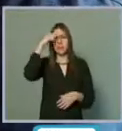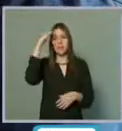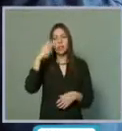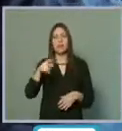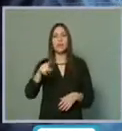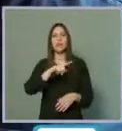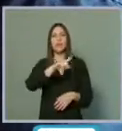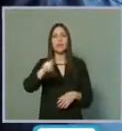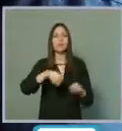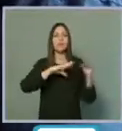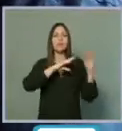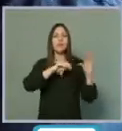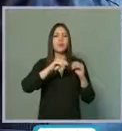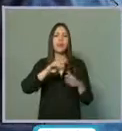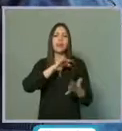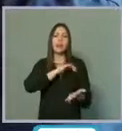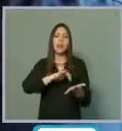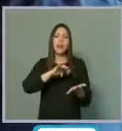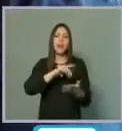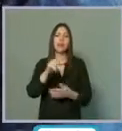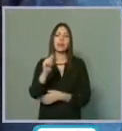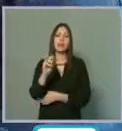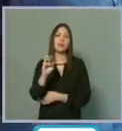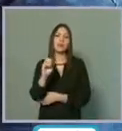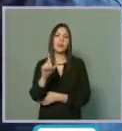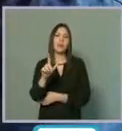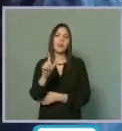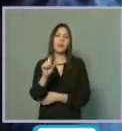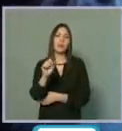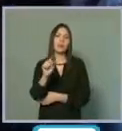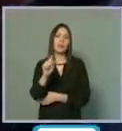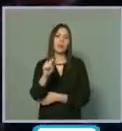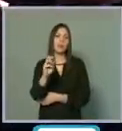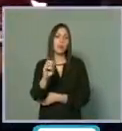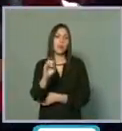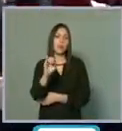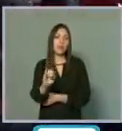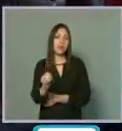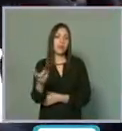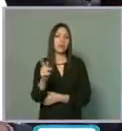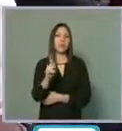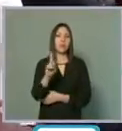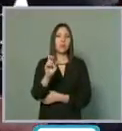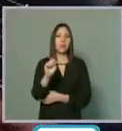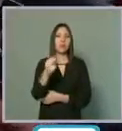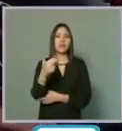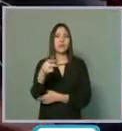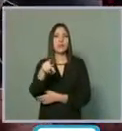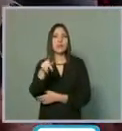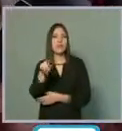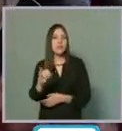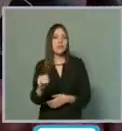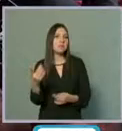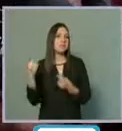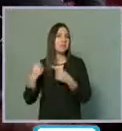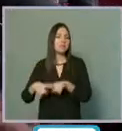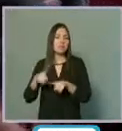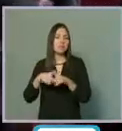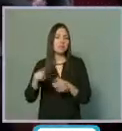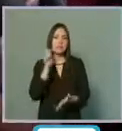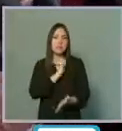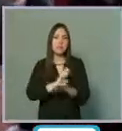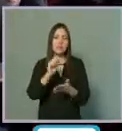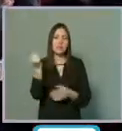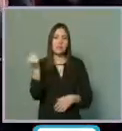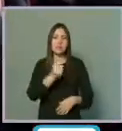enseñaron a leer a Tolstoy, Dostoyevsky, Pushkin. Sí. Entonces, como que la cultura